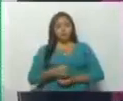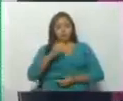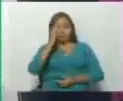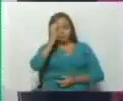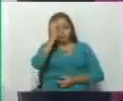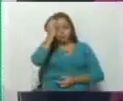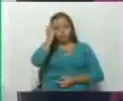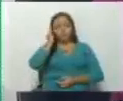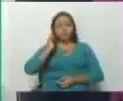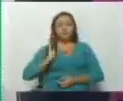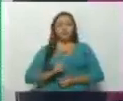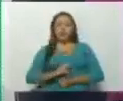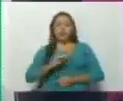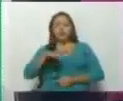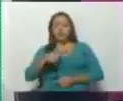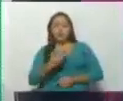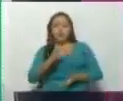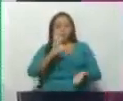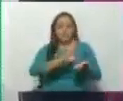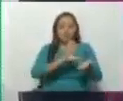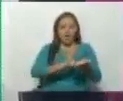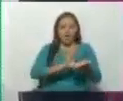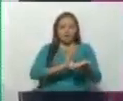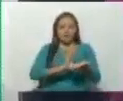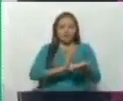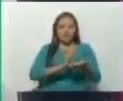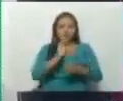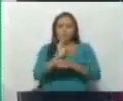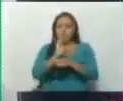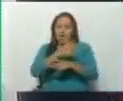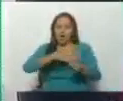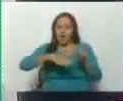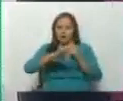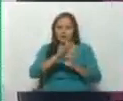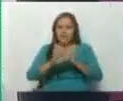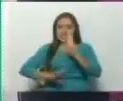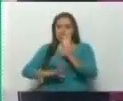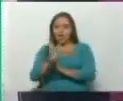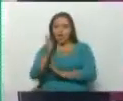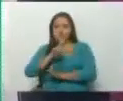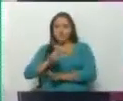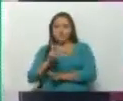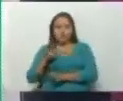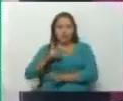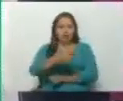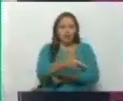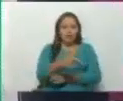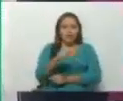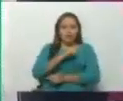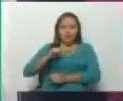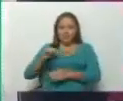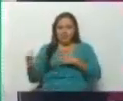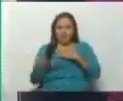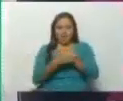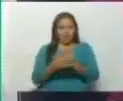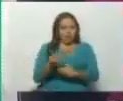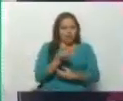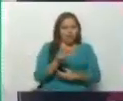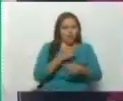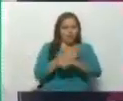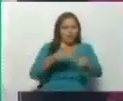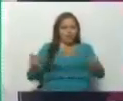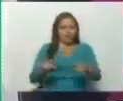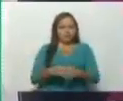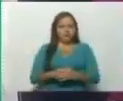no podemos tener una ciudad ecológicamente sustentable, si lo que desarrollamos es el uso del transporte privado y no desarrollamos el uso del